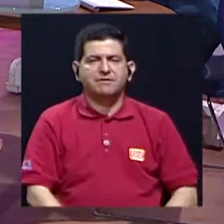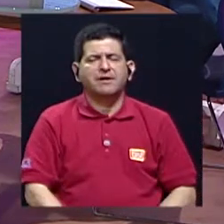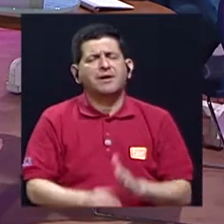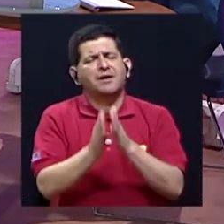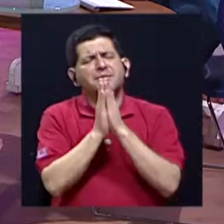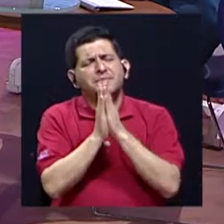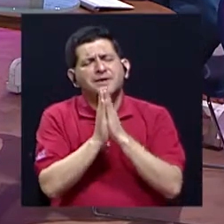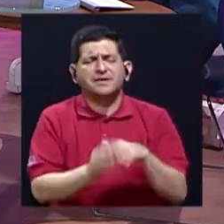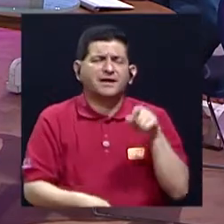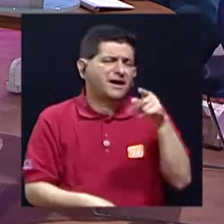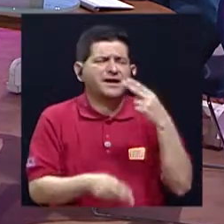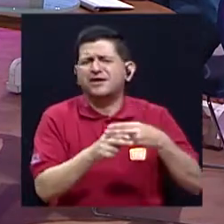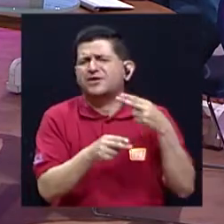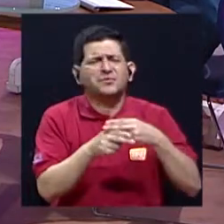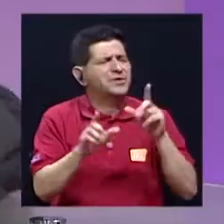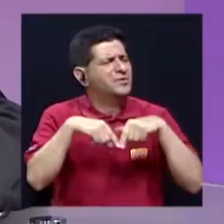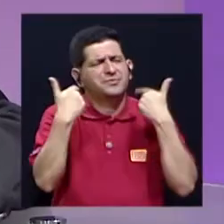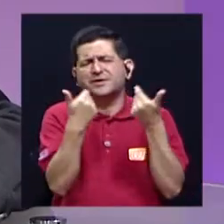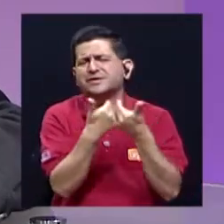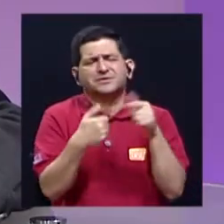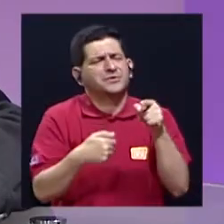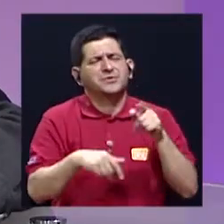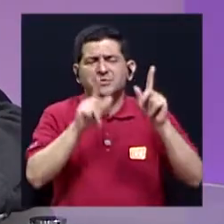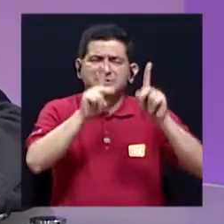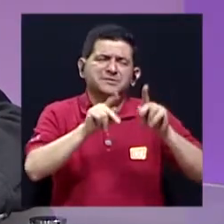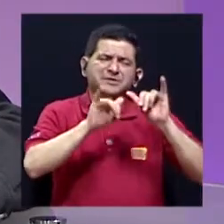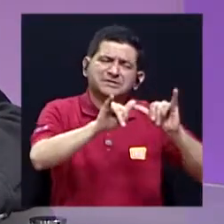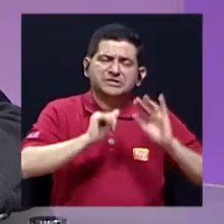por favor, no me nombres en donde está.